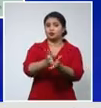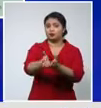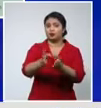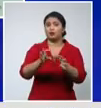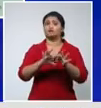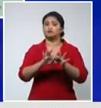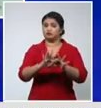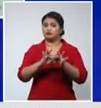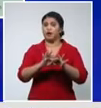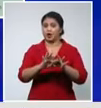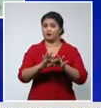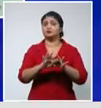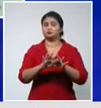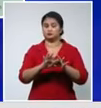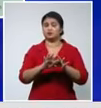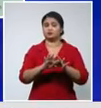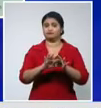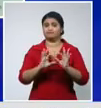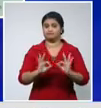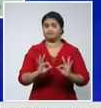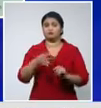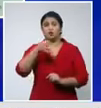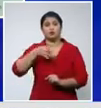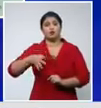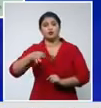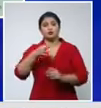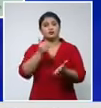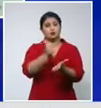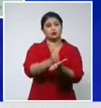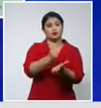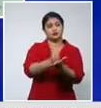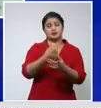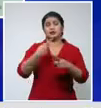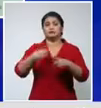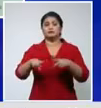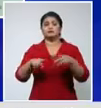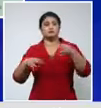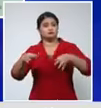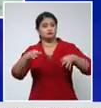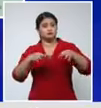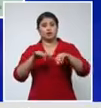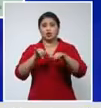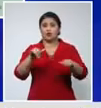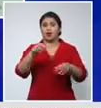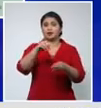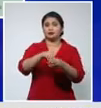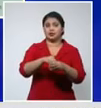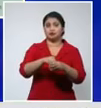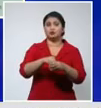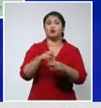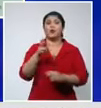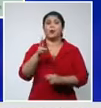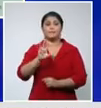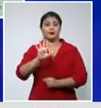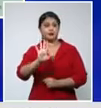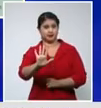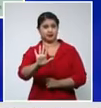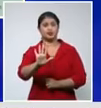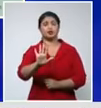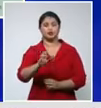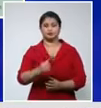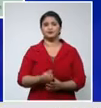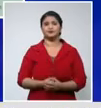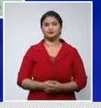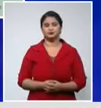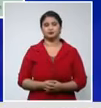importante en el municipio cabecera y en otros municipios también, 25 casos autóctonos, en